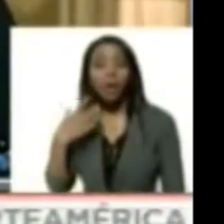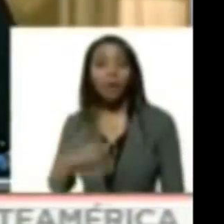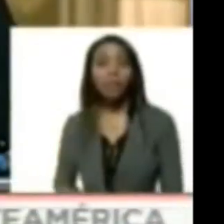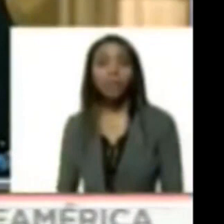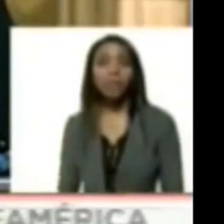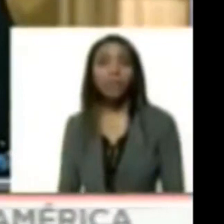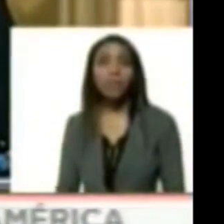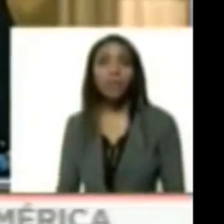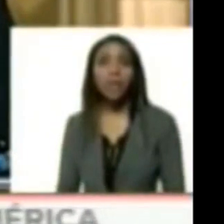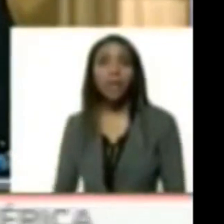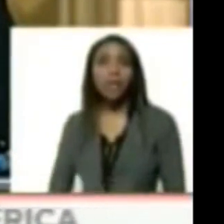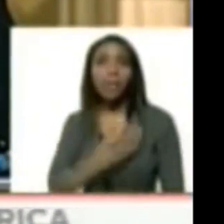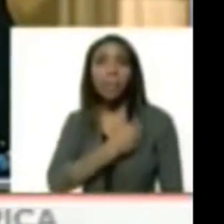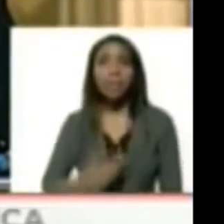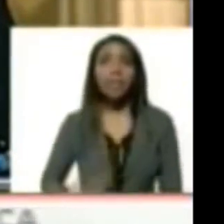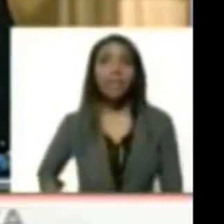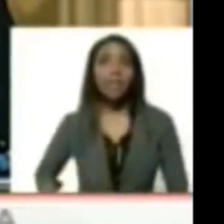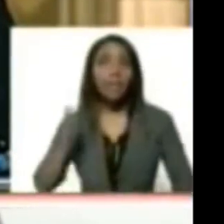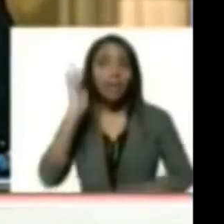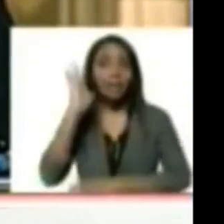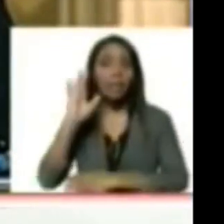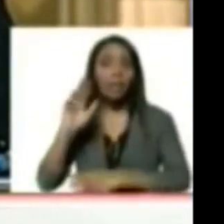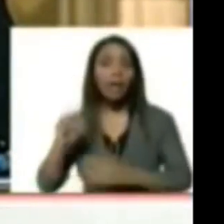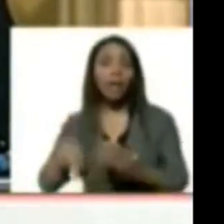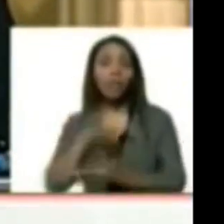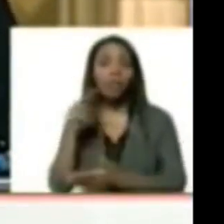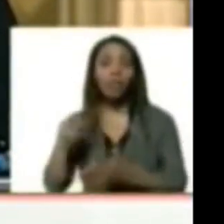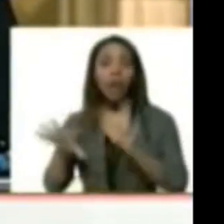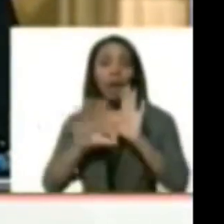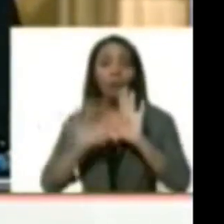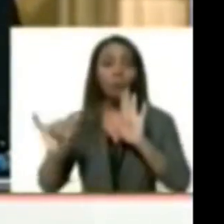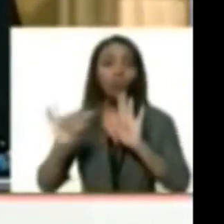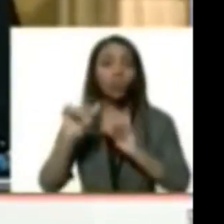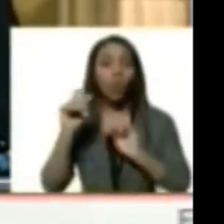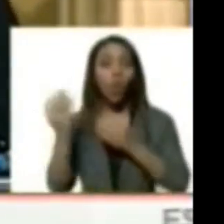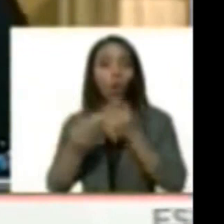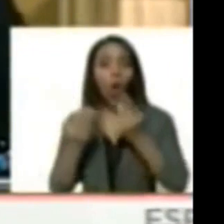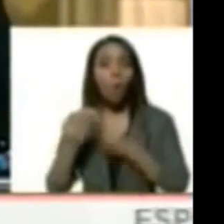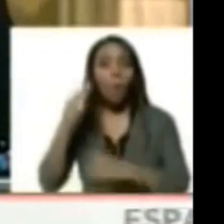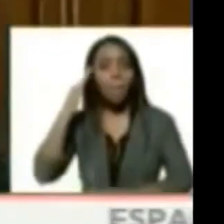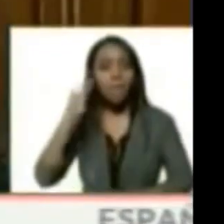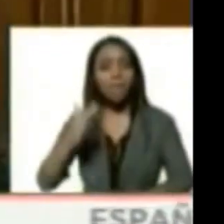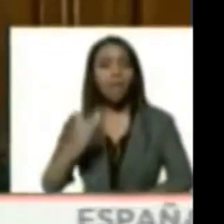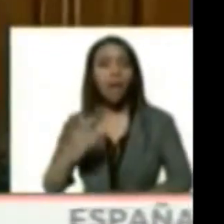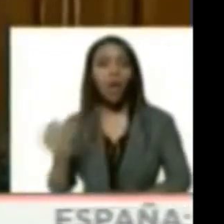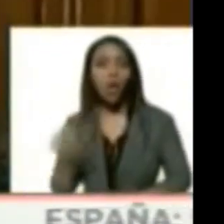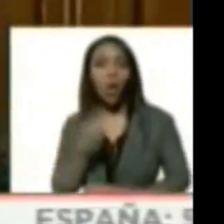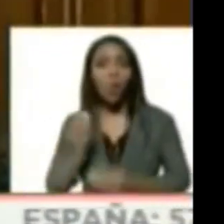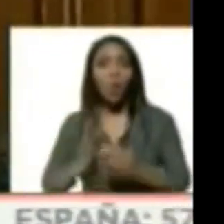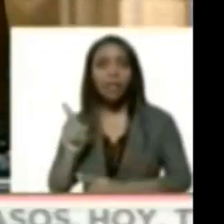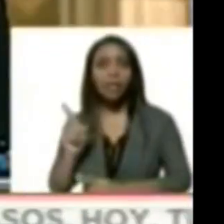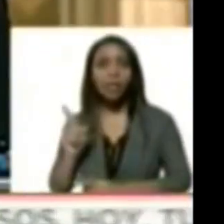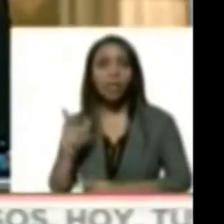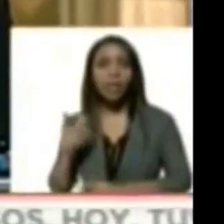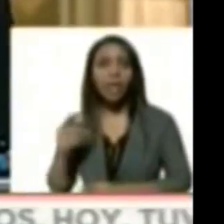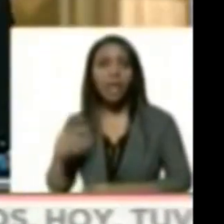desde 1999, Maduro y otros altos cargos como Diosdado Cabello, presidente de la Asamblea Nacional Constituyente,